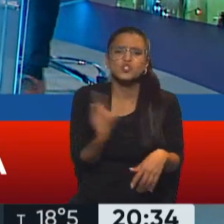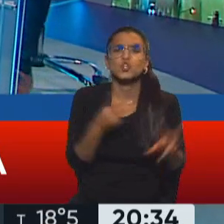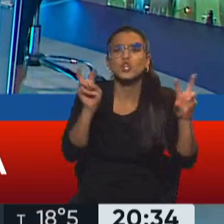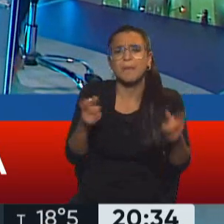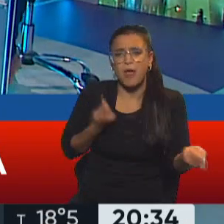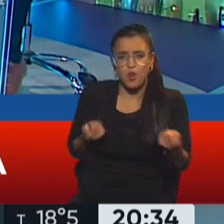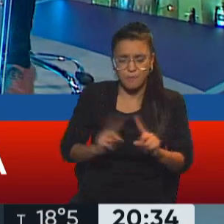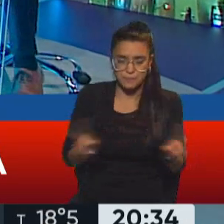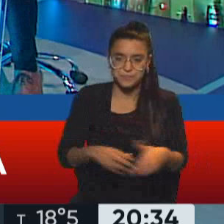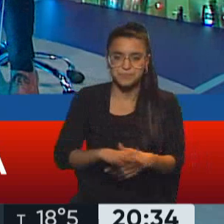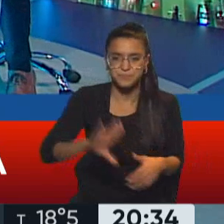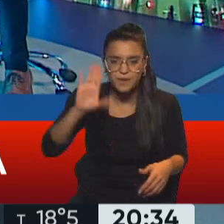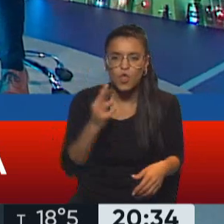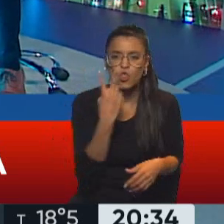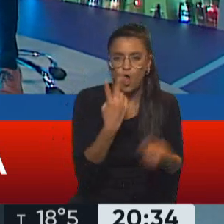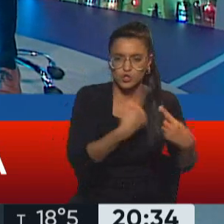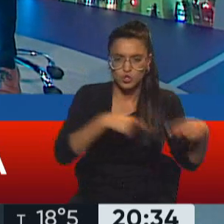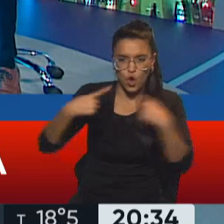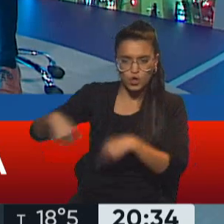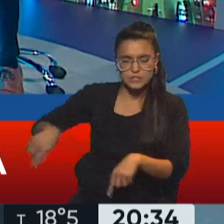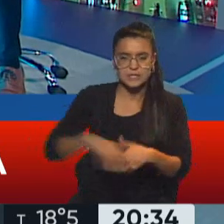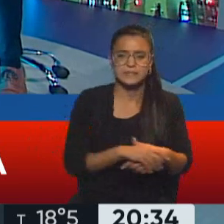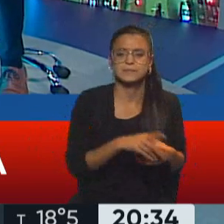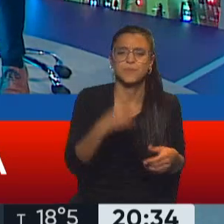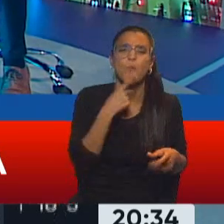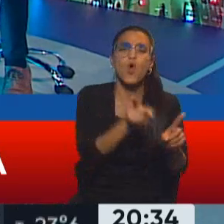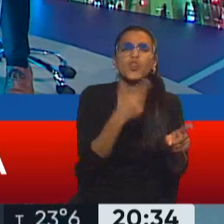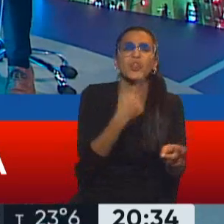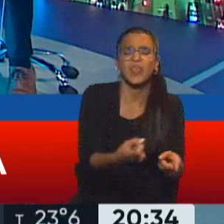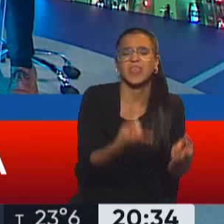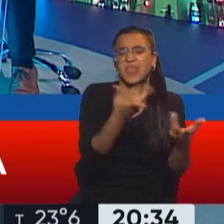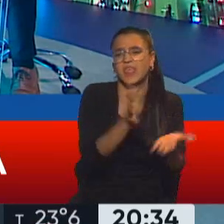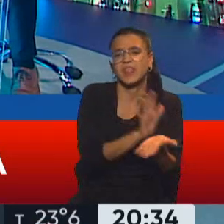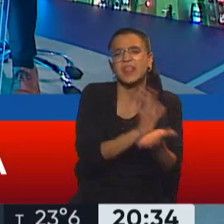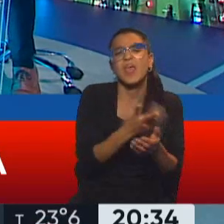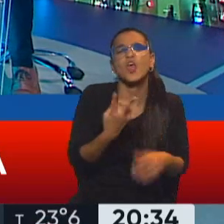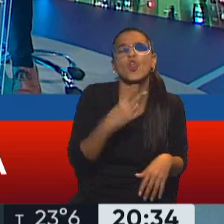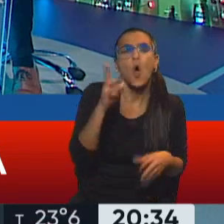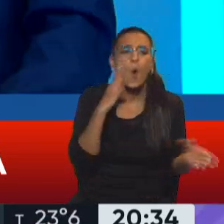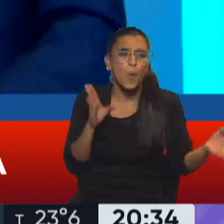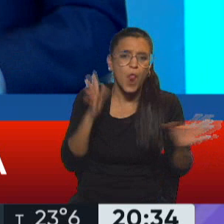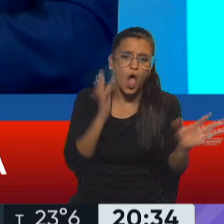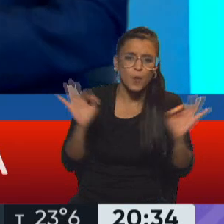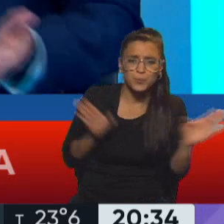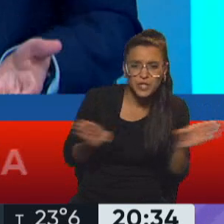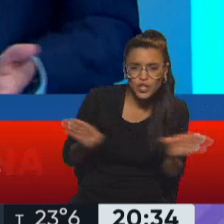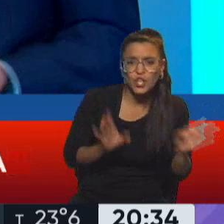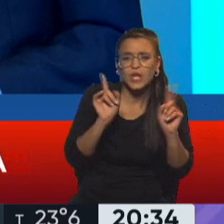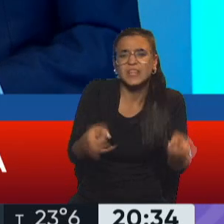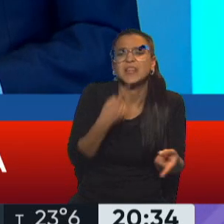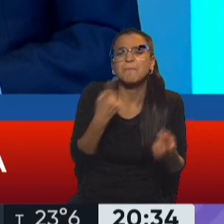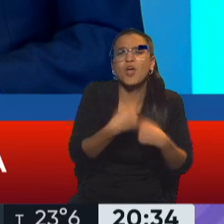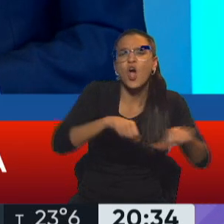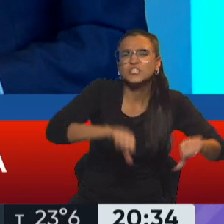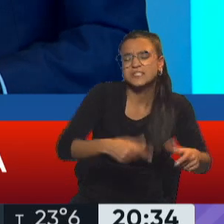Claro. Las dos cosas, ¿no? Barro, dijiste barro, doble vara, y estoy totalmente de acuerdo con lo que dice Carmela.